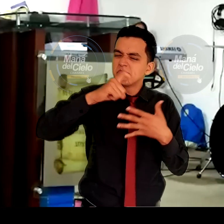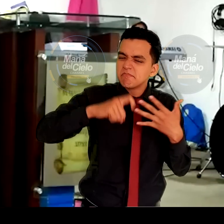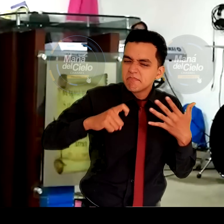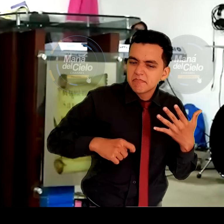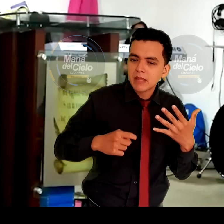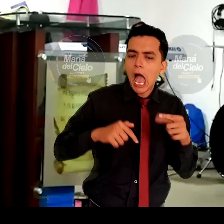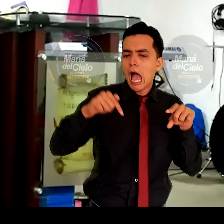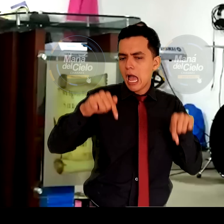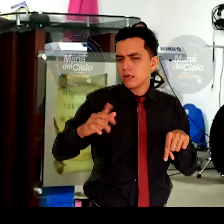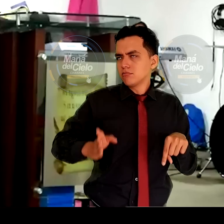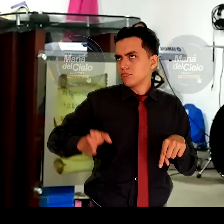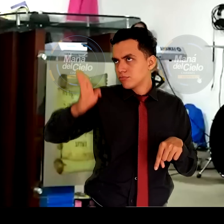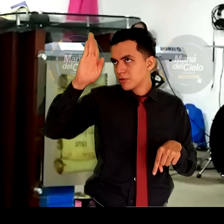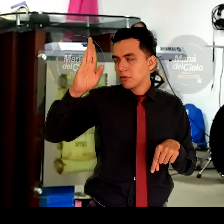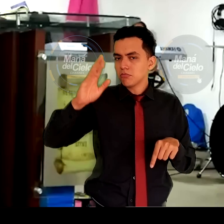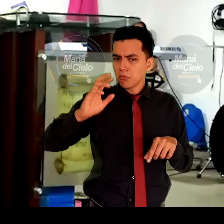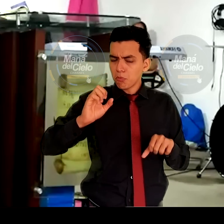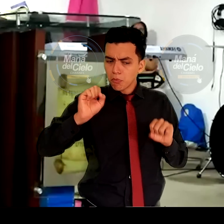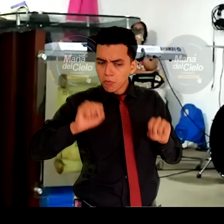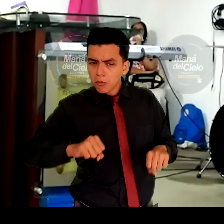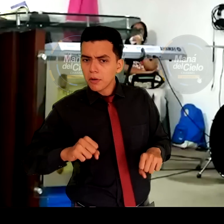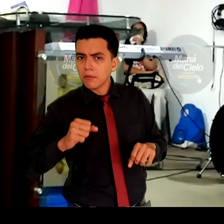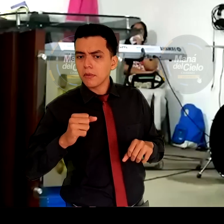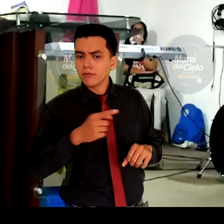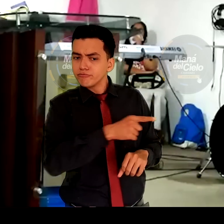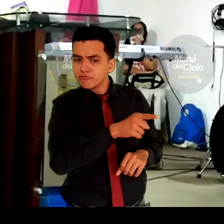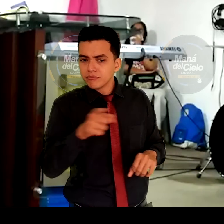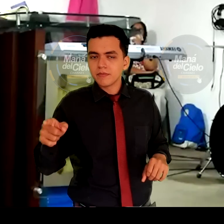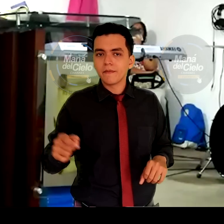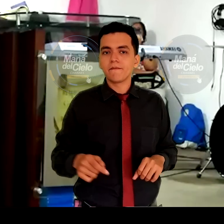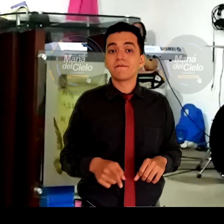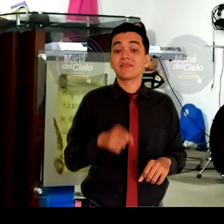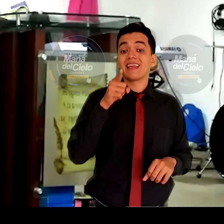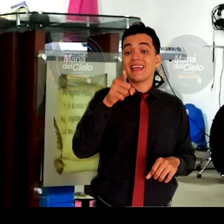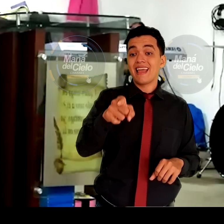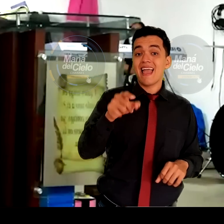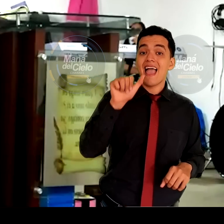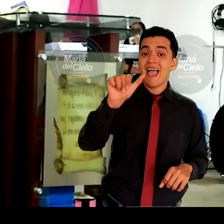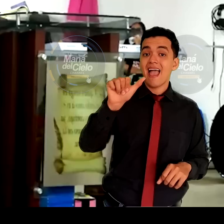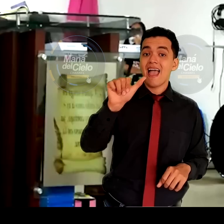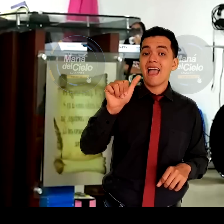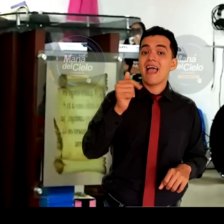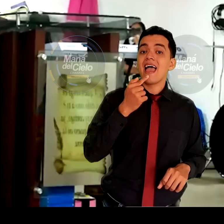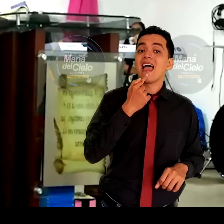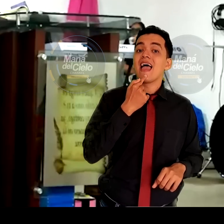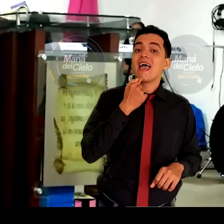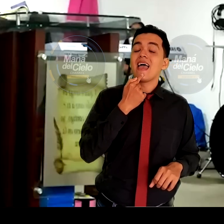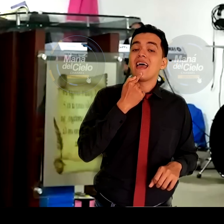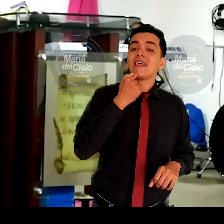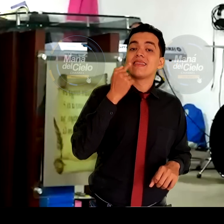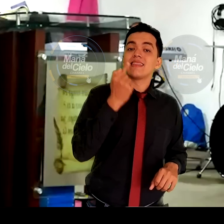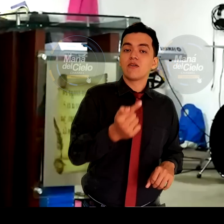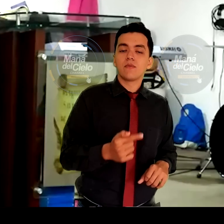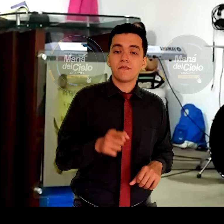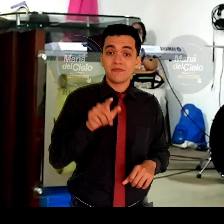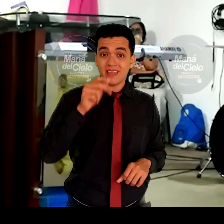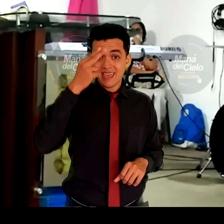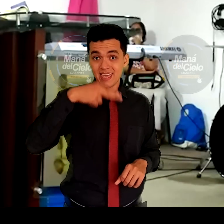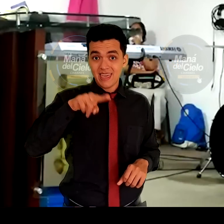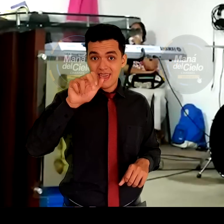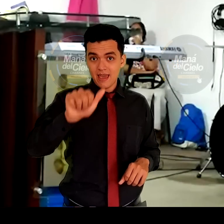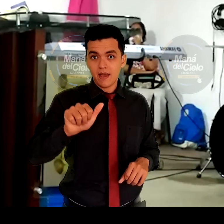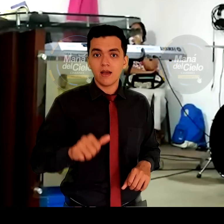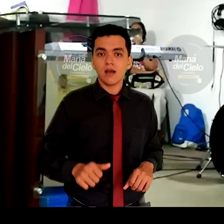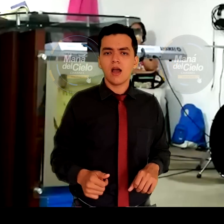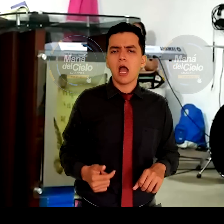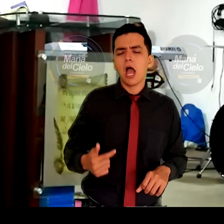Dios. Entonces comenzó cada uno a presentar su petición. Cuando una de ellas dijo: yo pido oración por una petición que tengo muy grande, que necesito